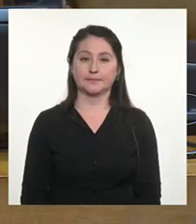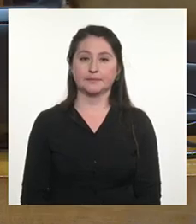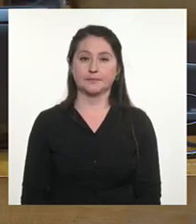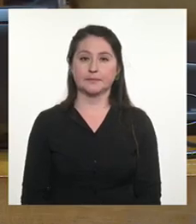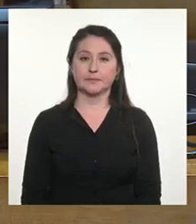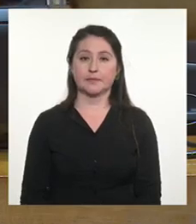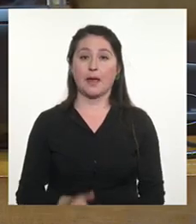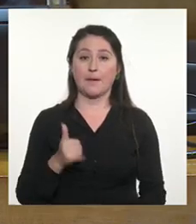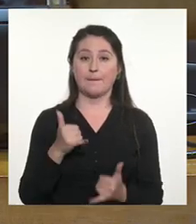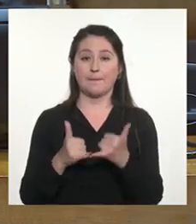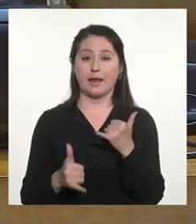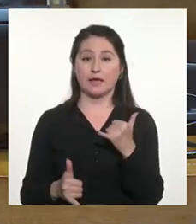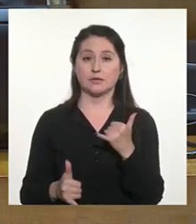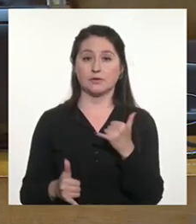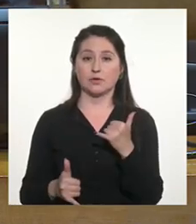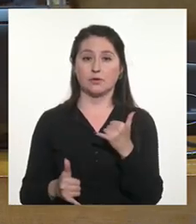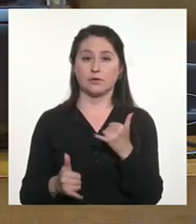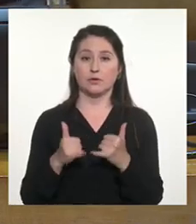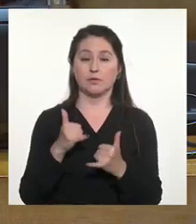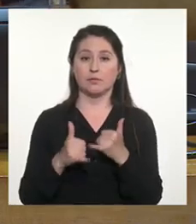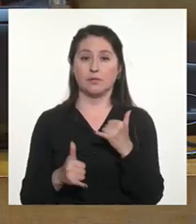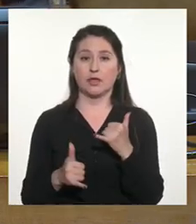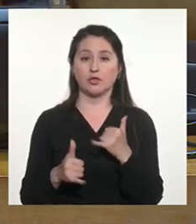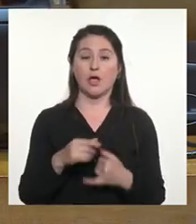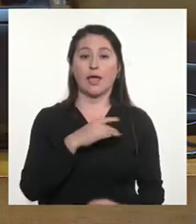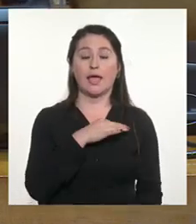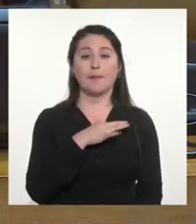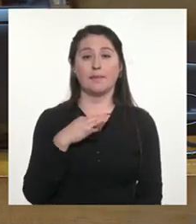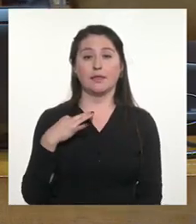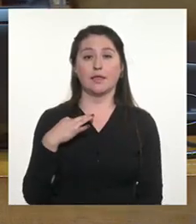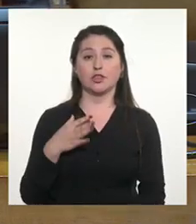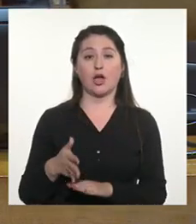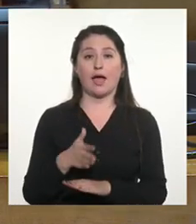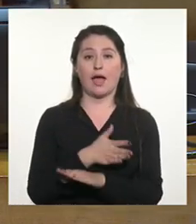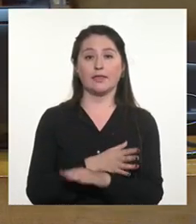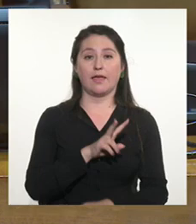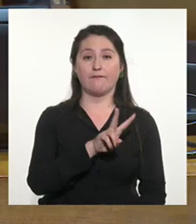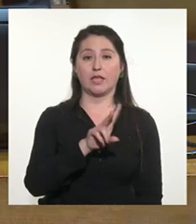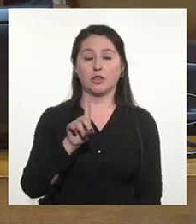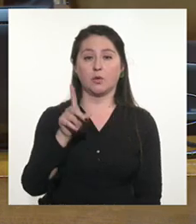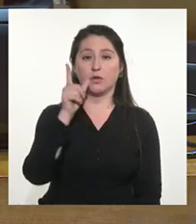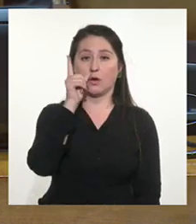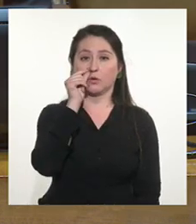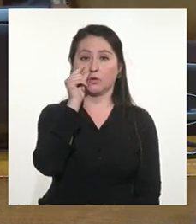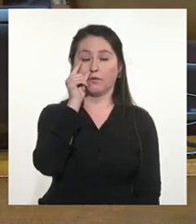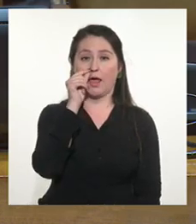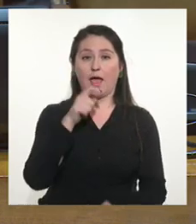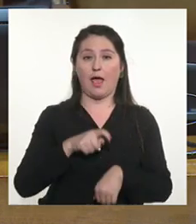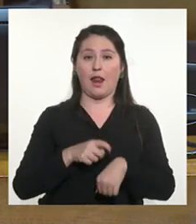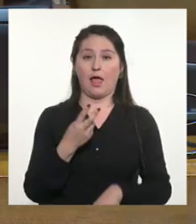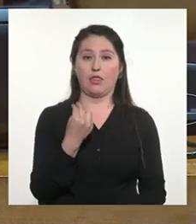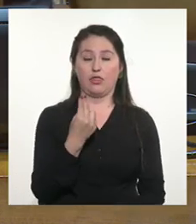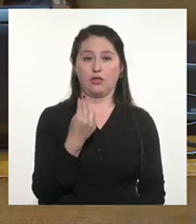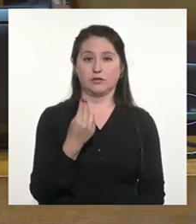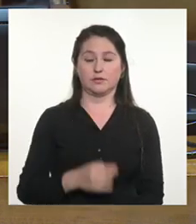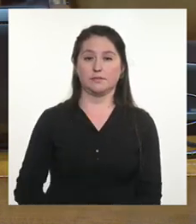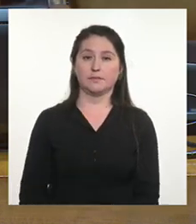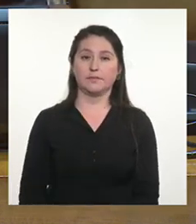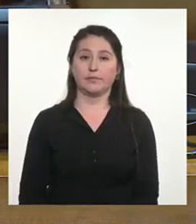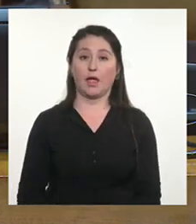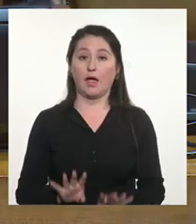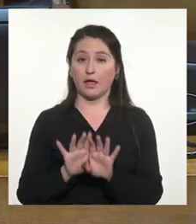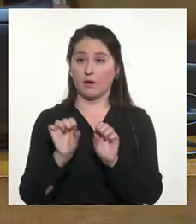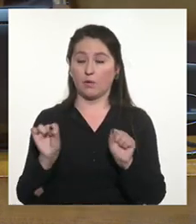plazo de indicaciones el ministro antes de el 21 de octubre a las 12 horas hay